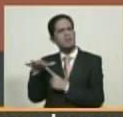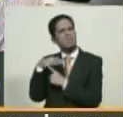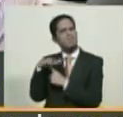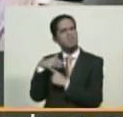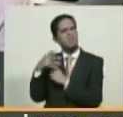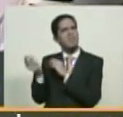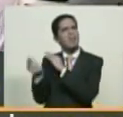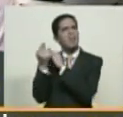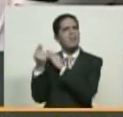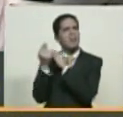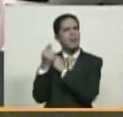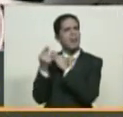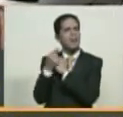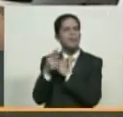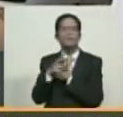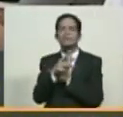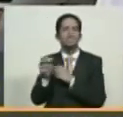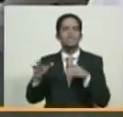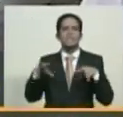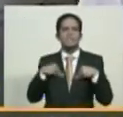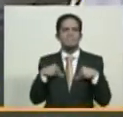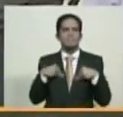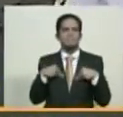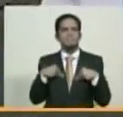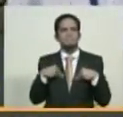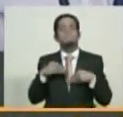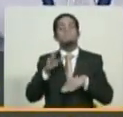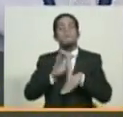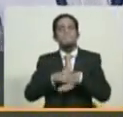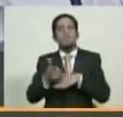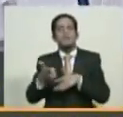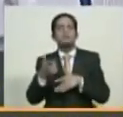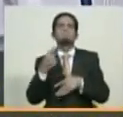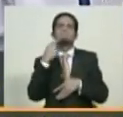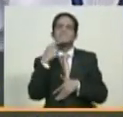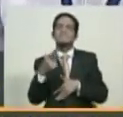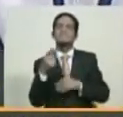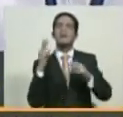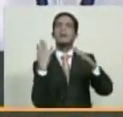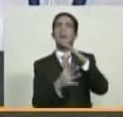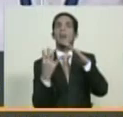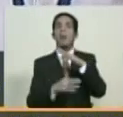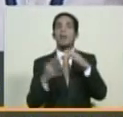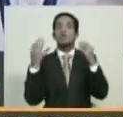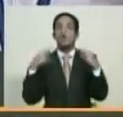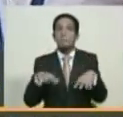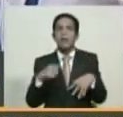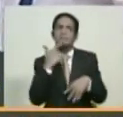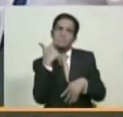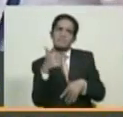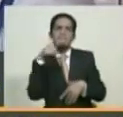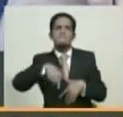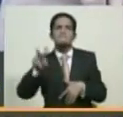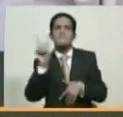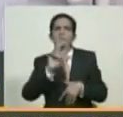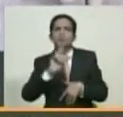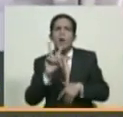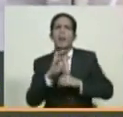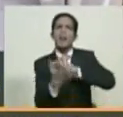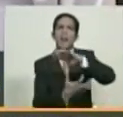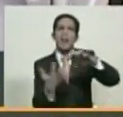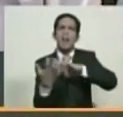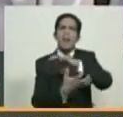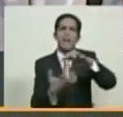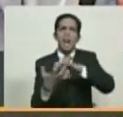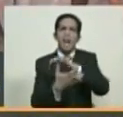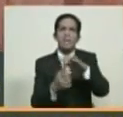permitir, porque ha pretendido convertirse un flujo migratorio normal en una crisis humanitaria justificadora de la